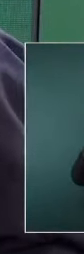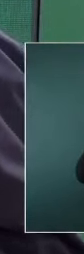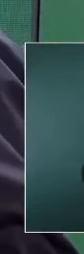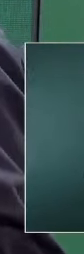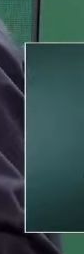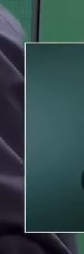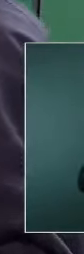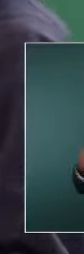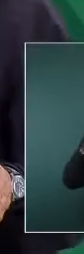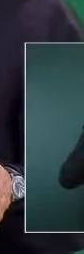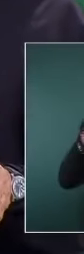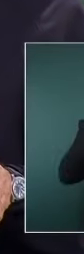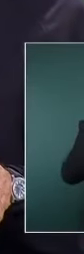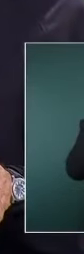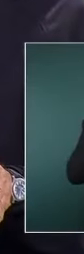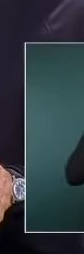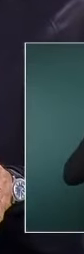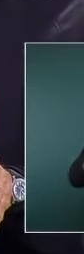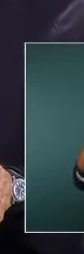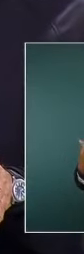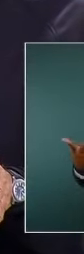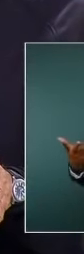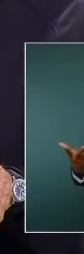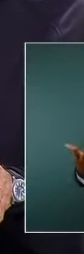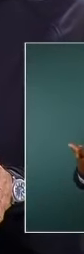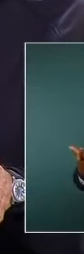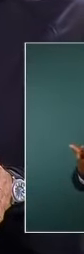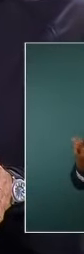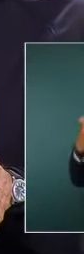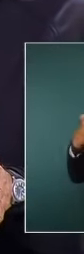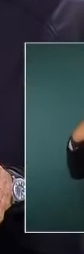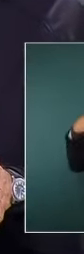Y entonces, ahí está también, seguramente.